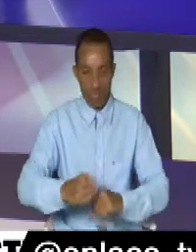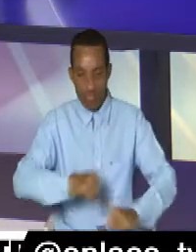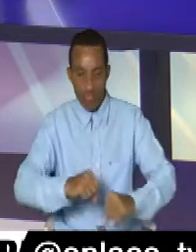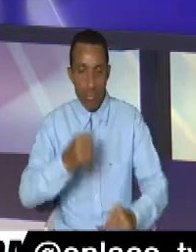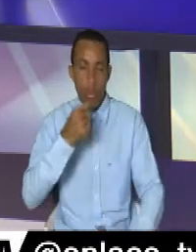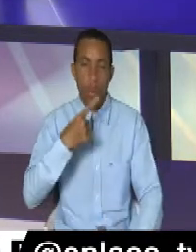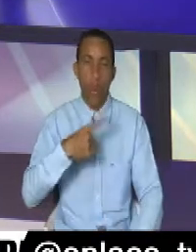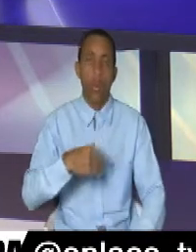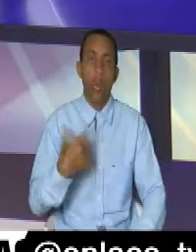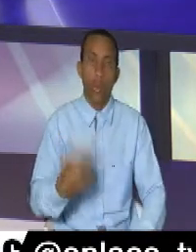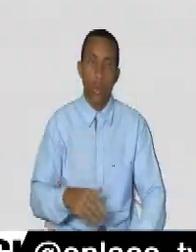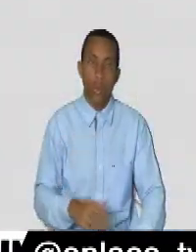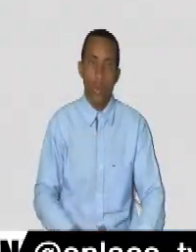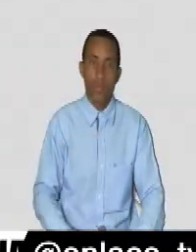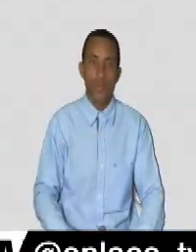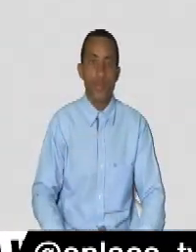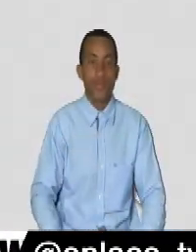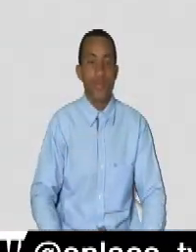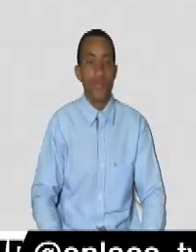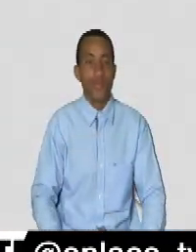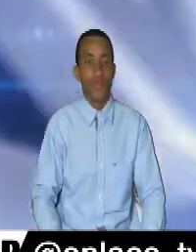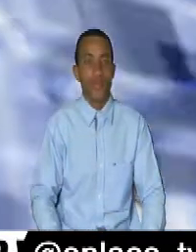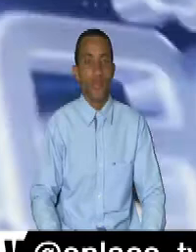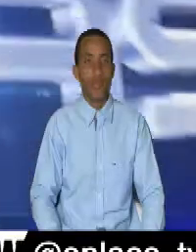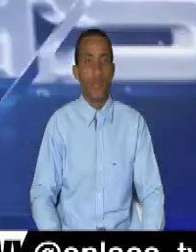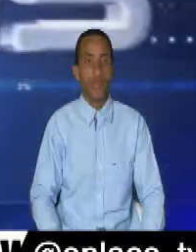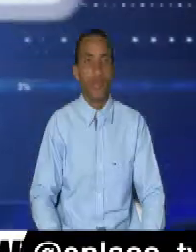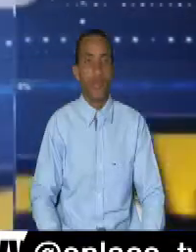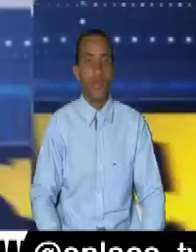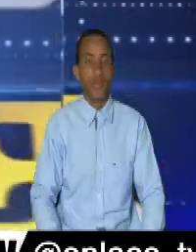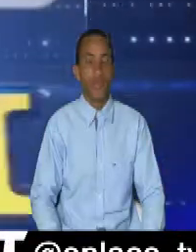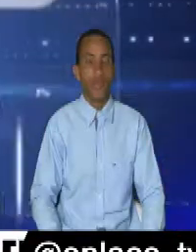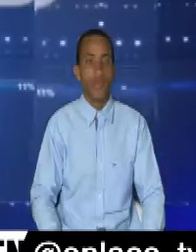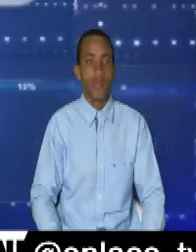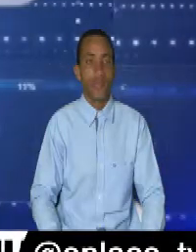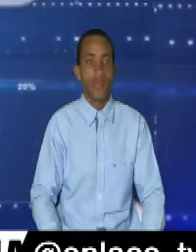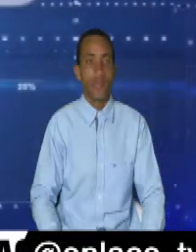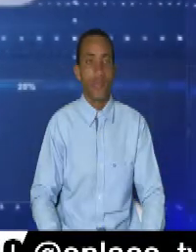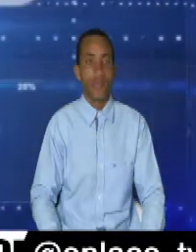resaltar. Patrocinio de Impala Terminals.